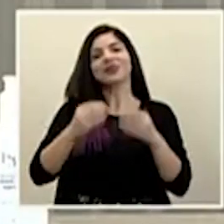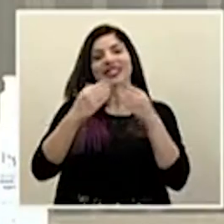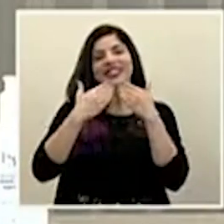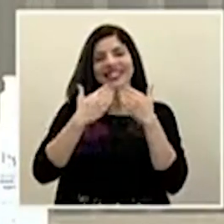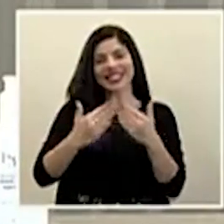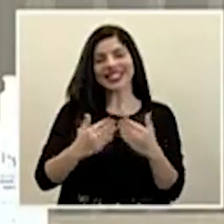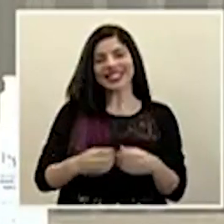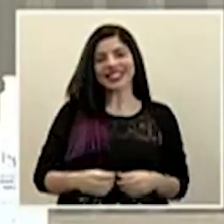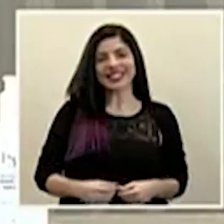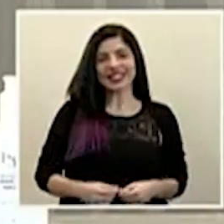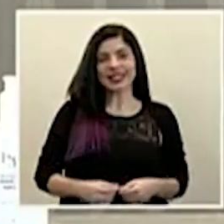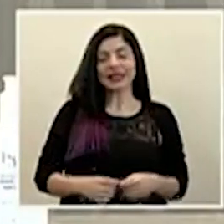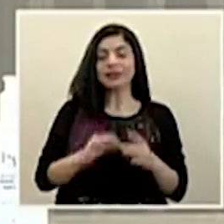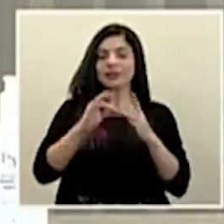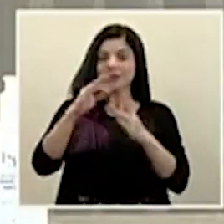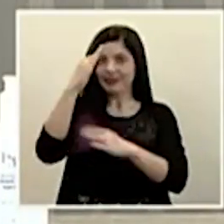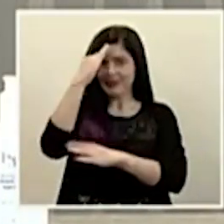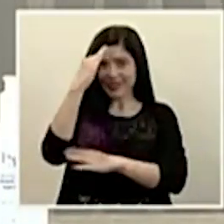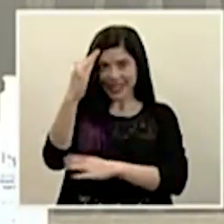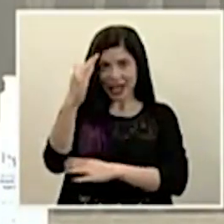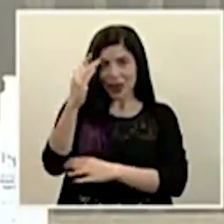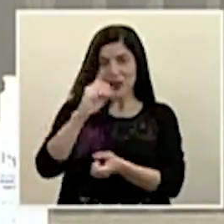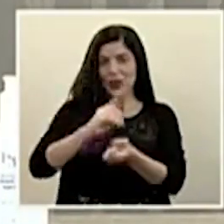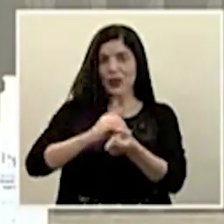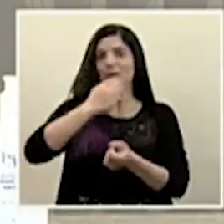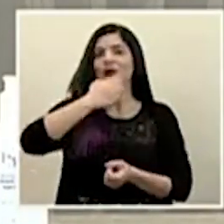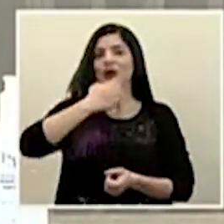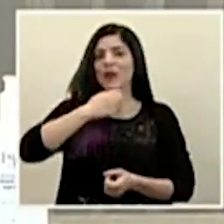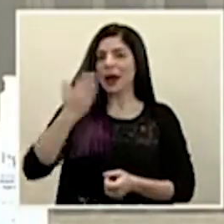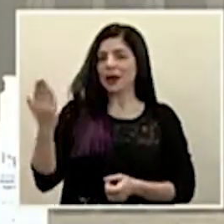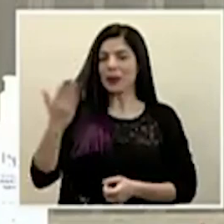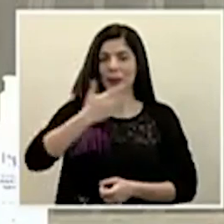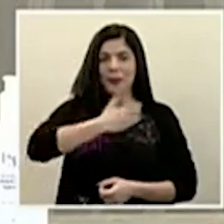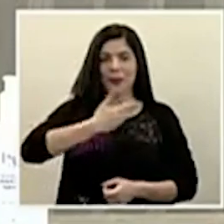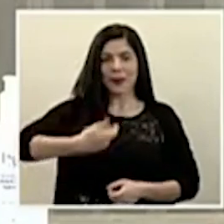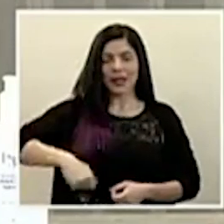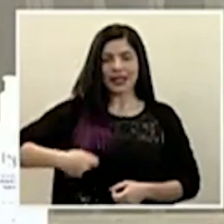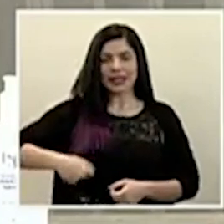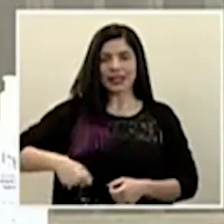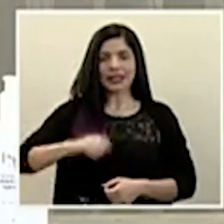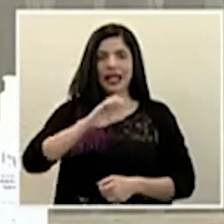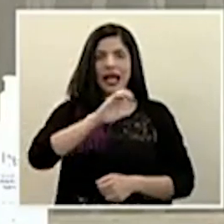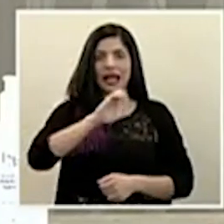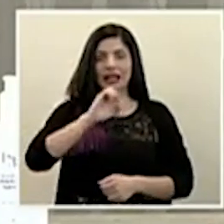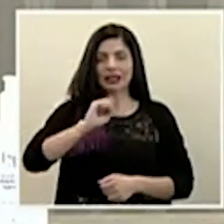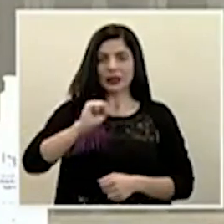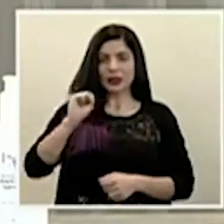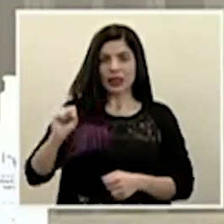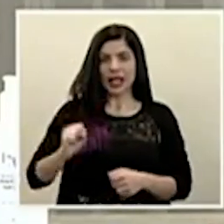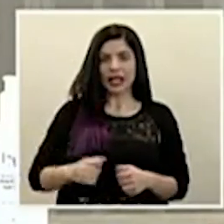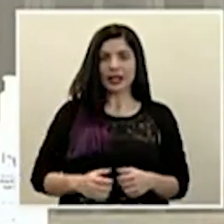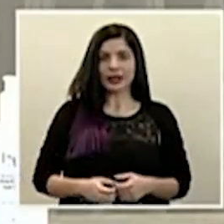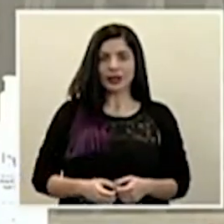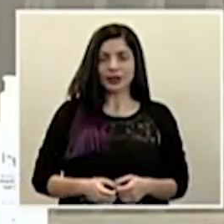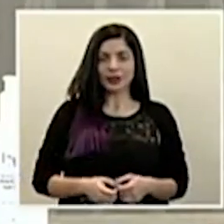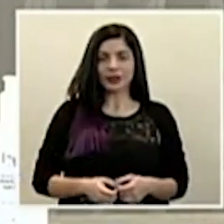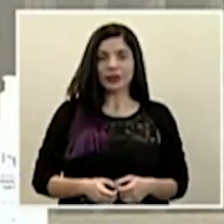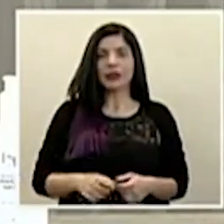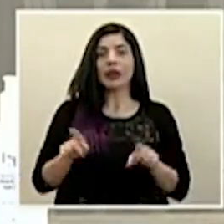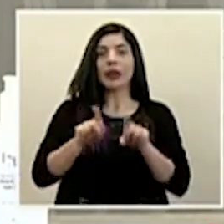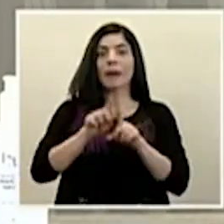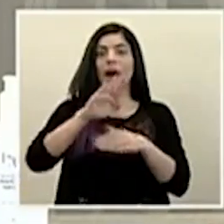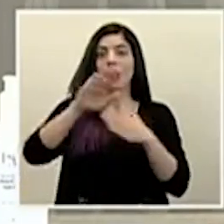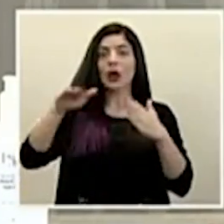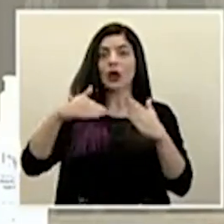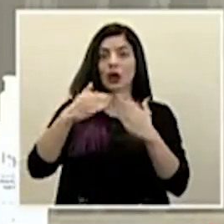gracias. Especial saludo a doctor Román Macaya, presidente ejecutivo de la Caja Costarricense de Seguro Social, y a todos los que